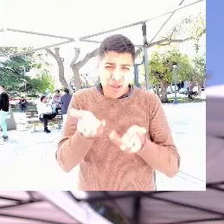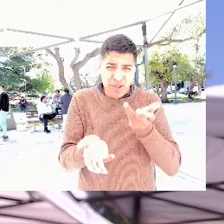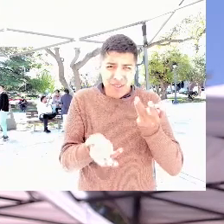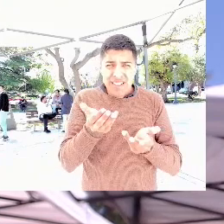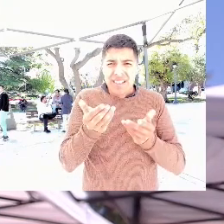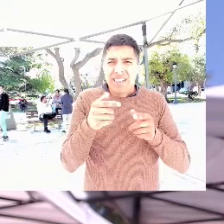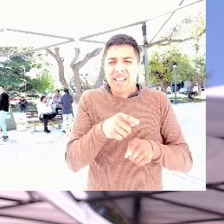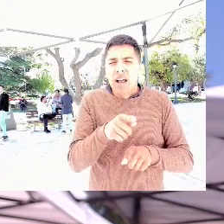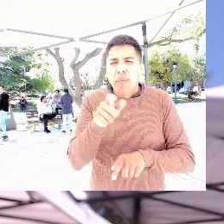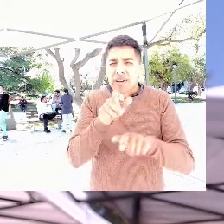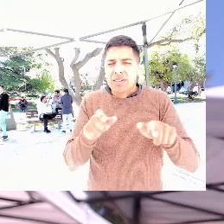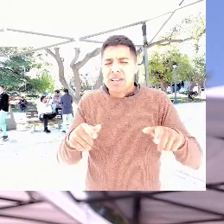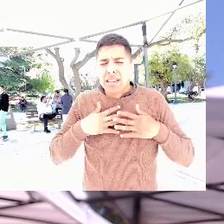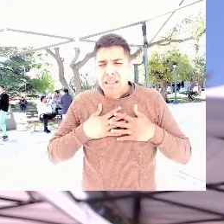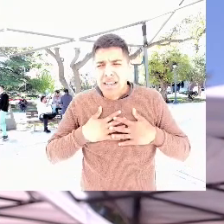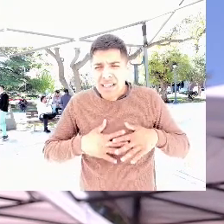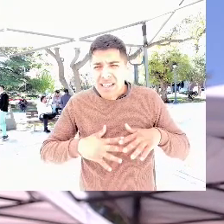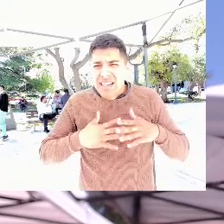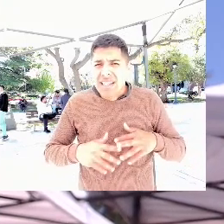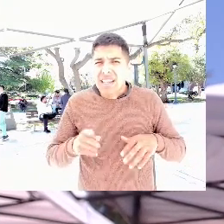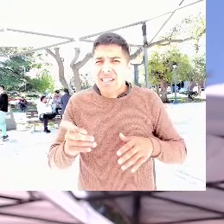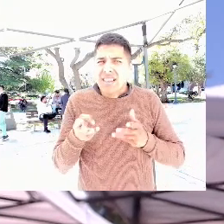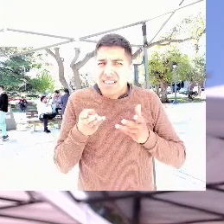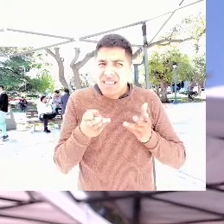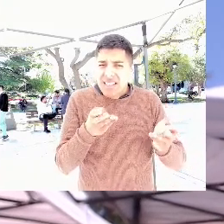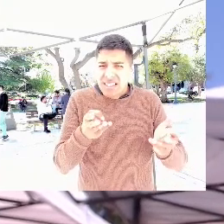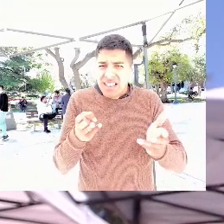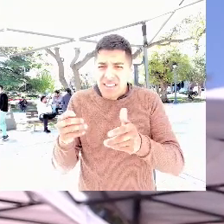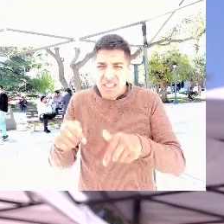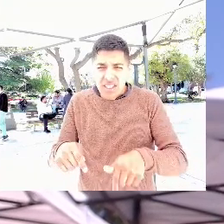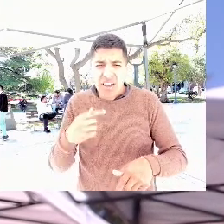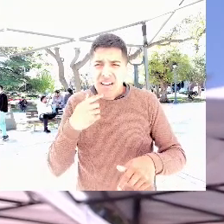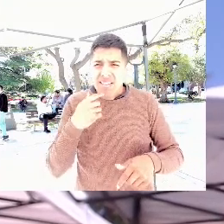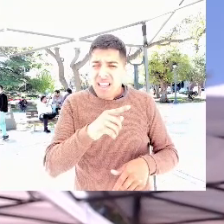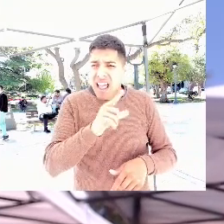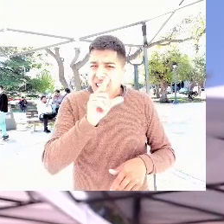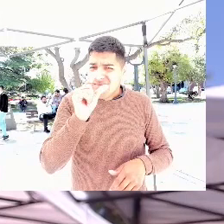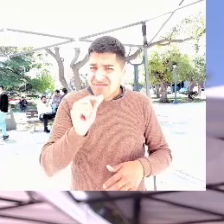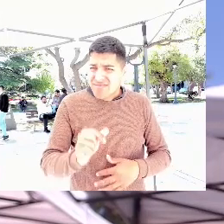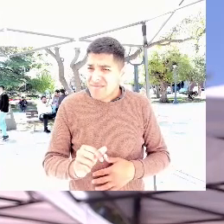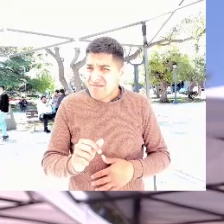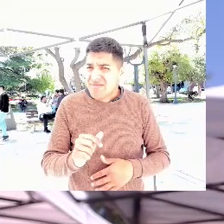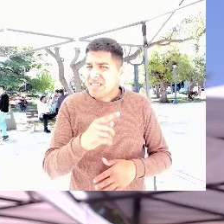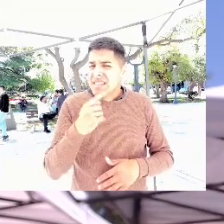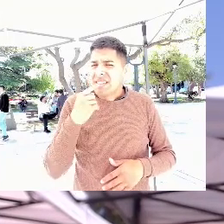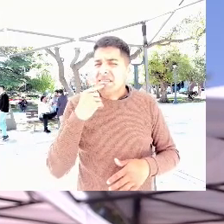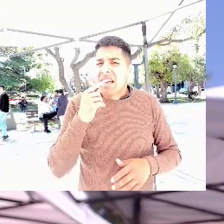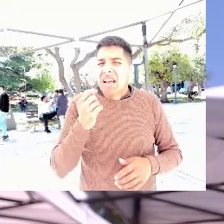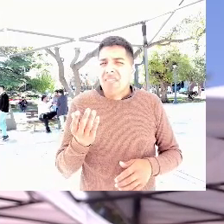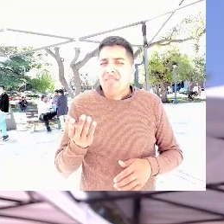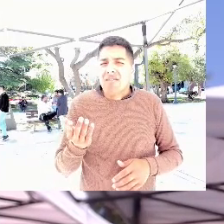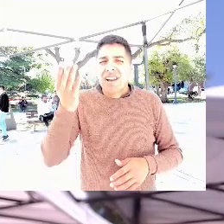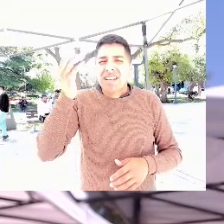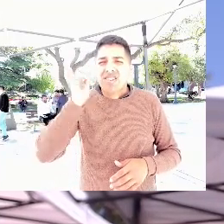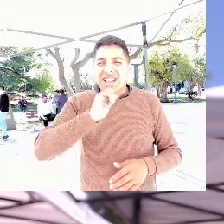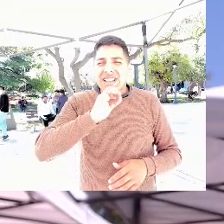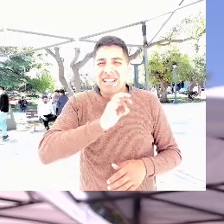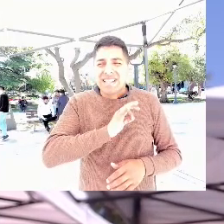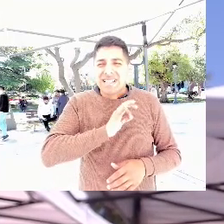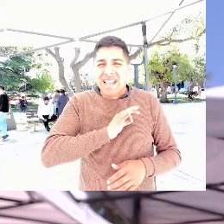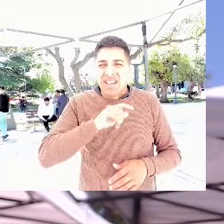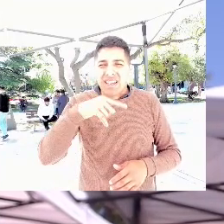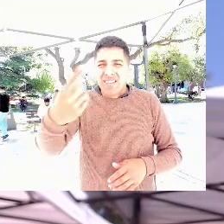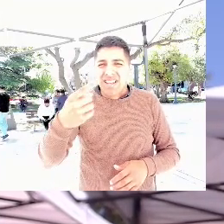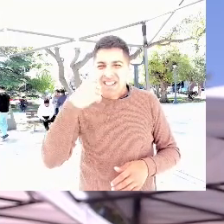los vecinos la tranquilidad de que sus servicios están por debajo de lo que dice o va a dictar la inflación del año que viene. Me parece que esas son